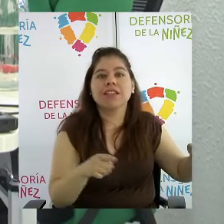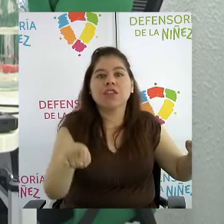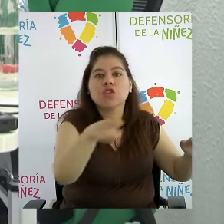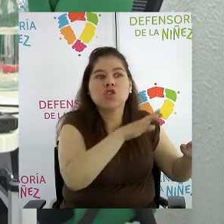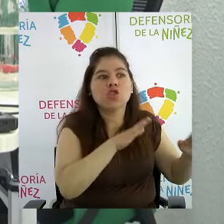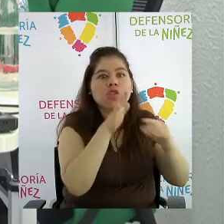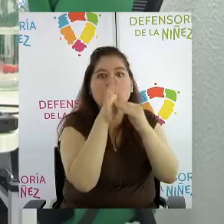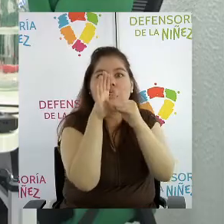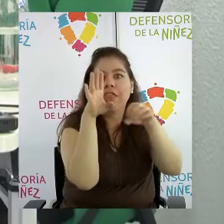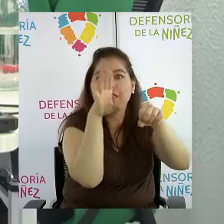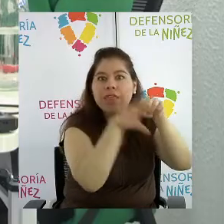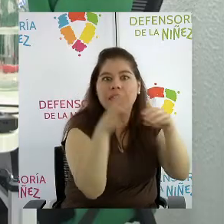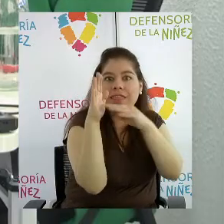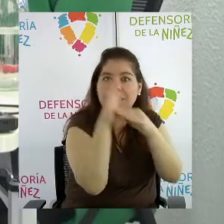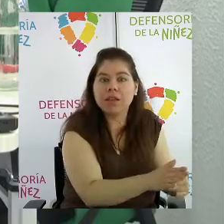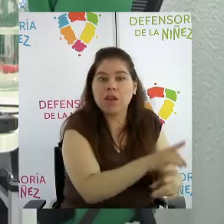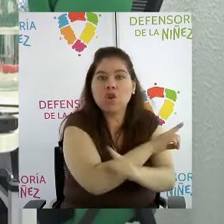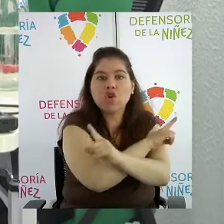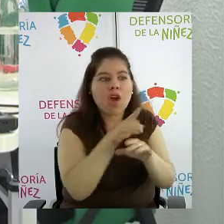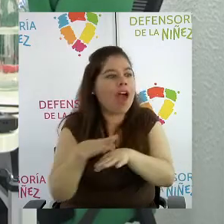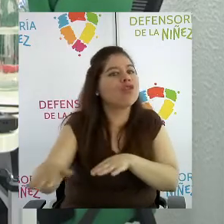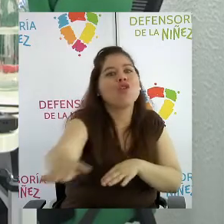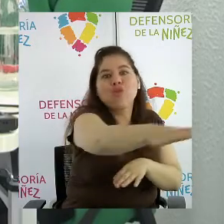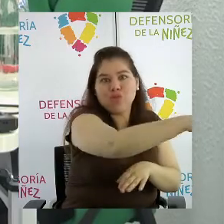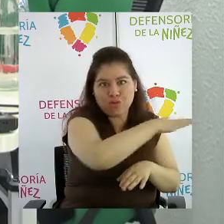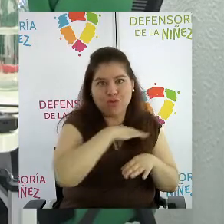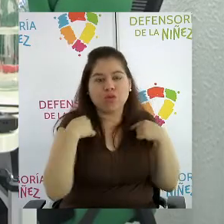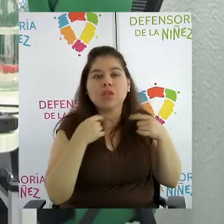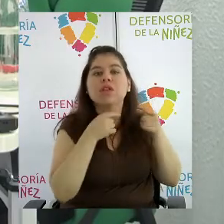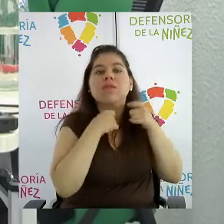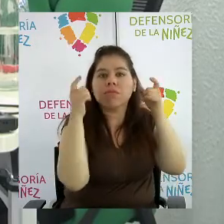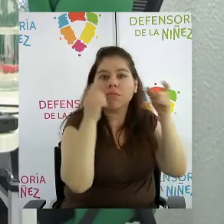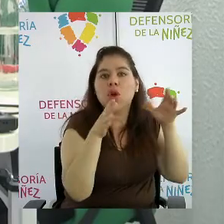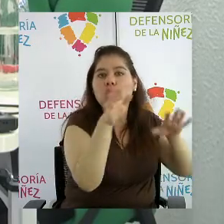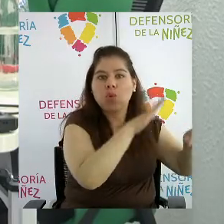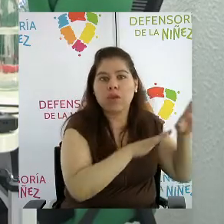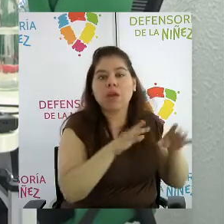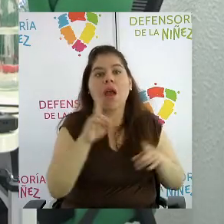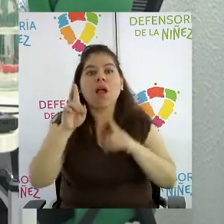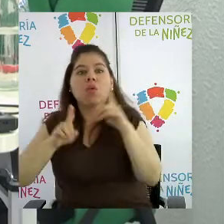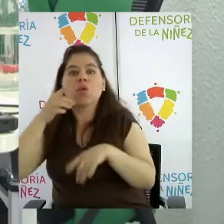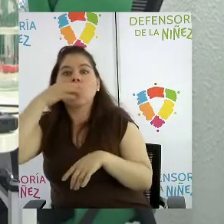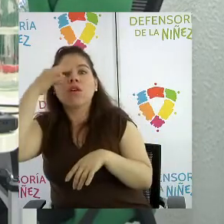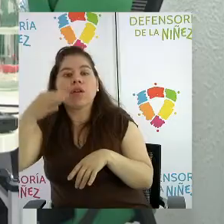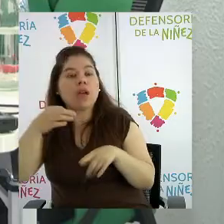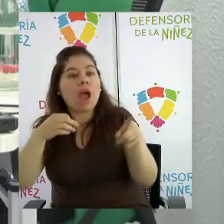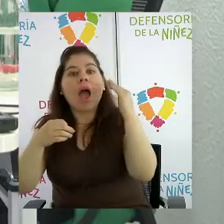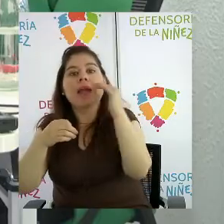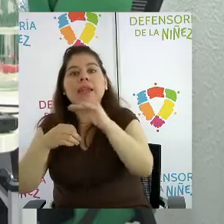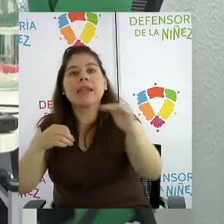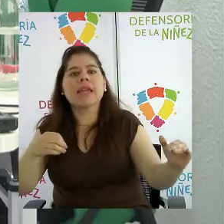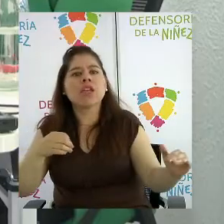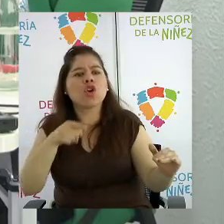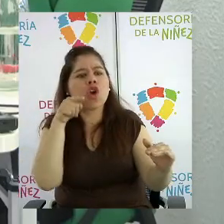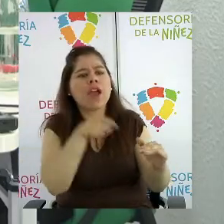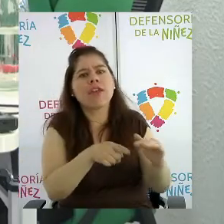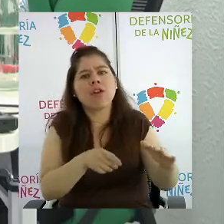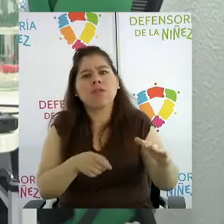se discriminan. Y así como hay personas a las que los niños que cometen delito los encuentran delincuentes y los tratan de la peor